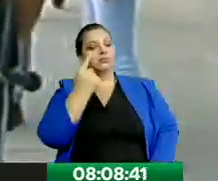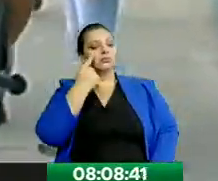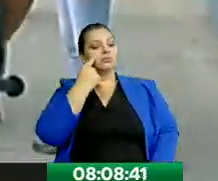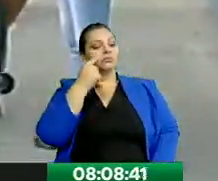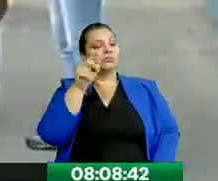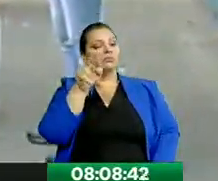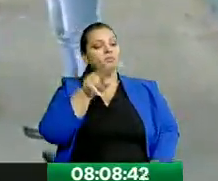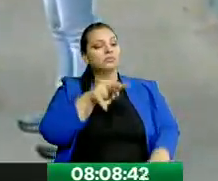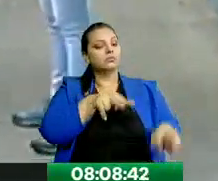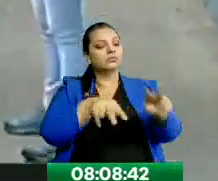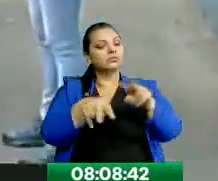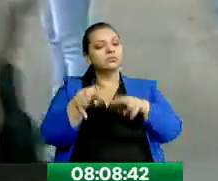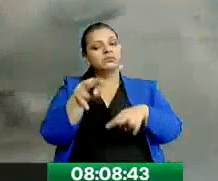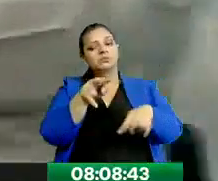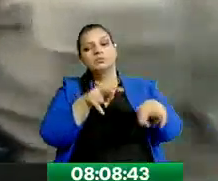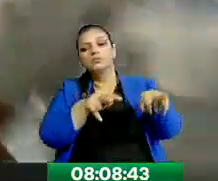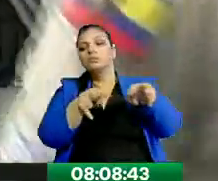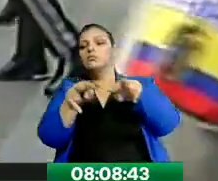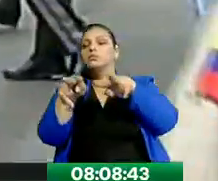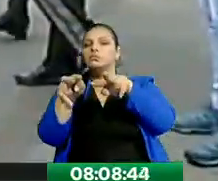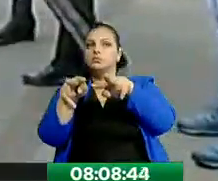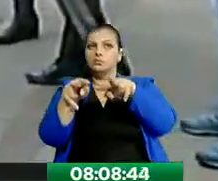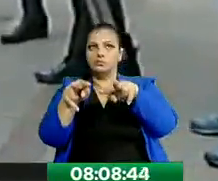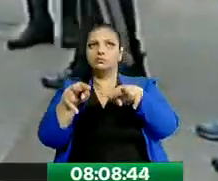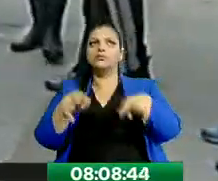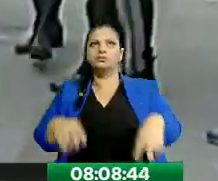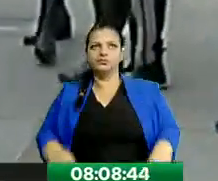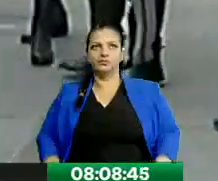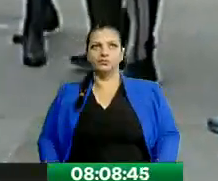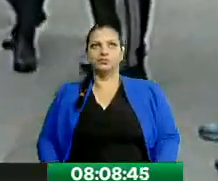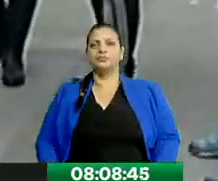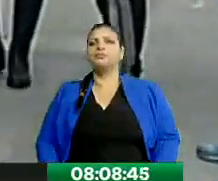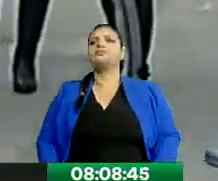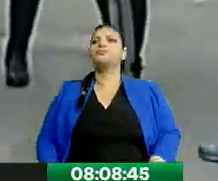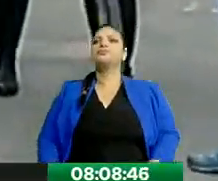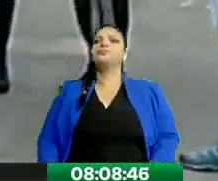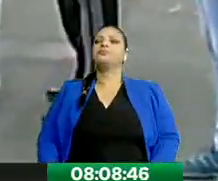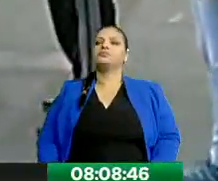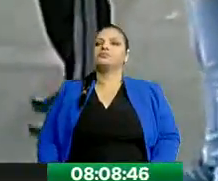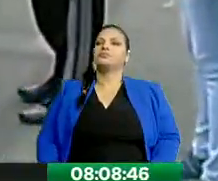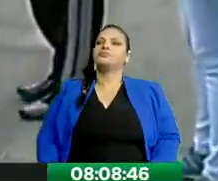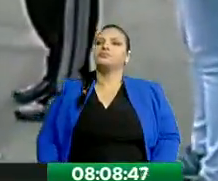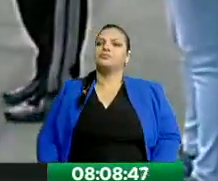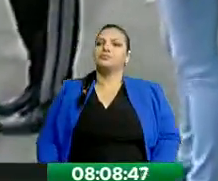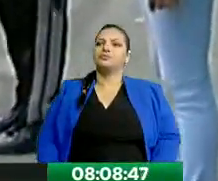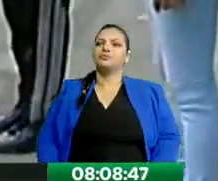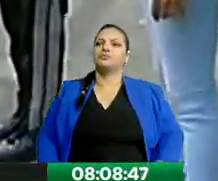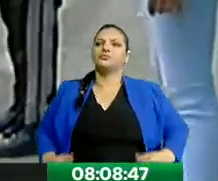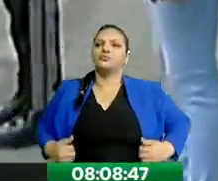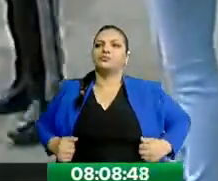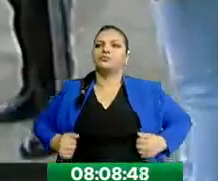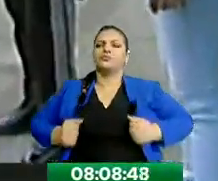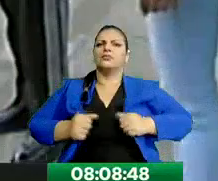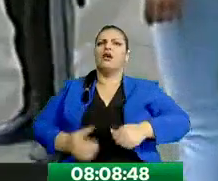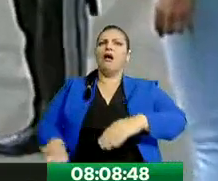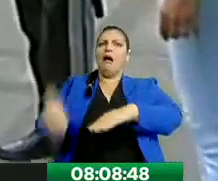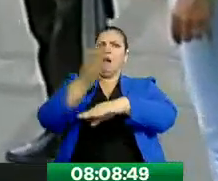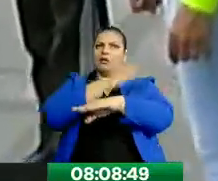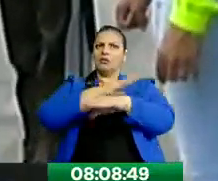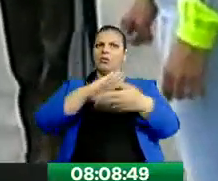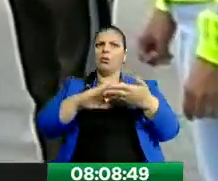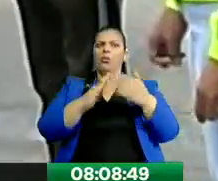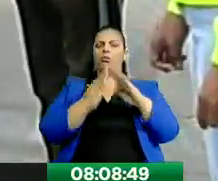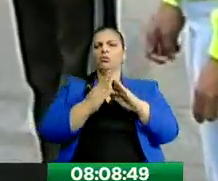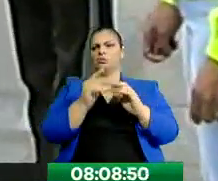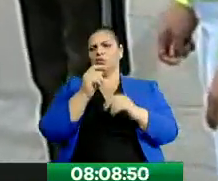pero sabemos que estas operaciones también son parte de la respuesta que la Policía Nacional está ofreciendo a la comunidad. Y